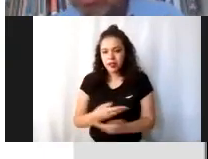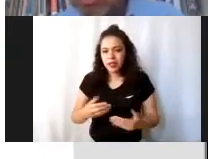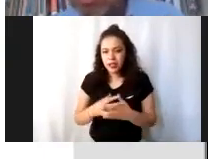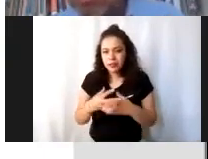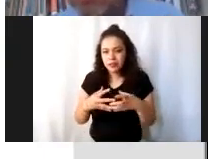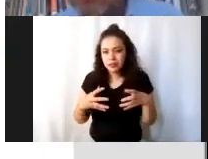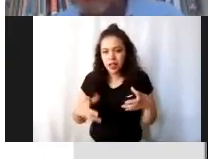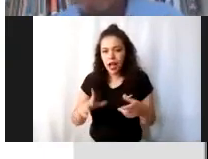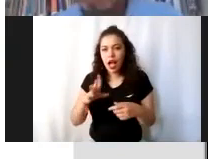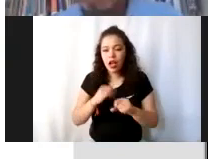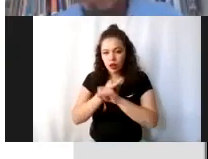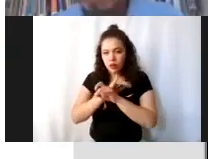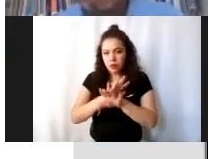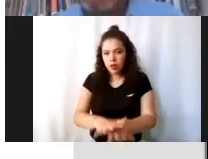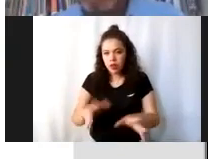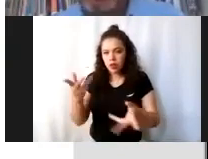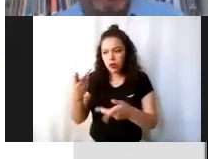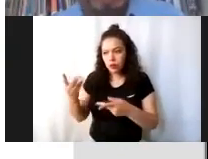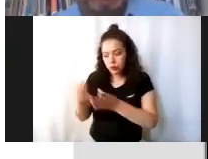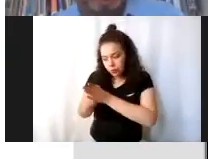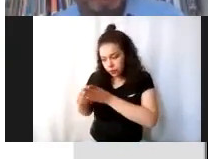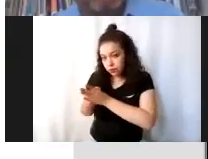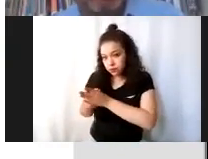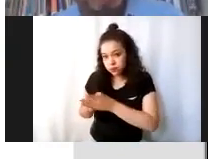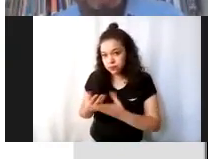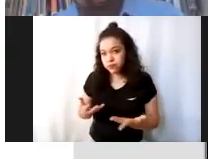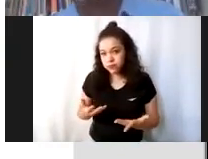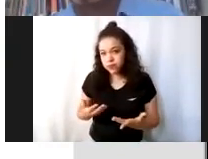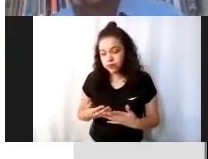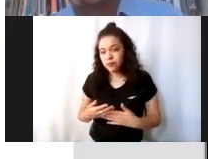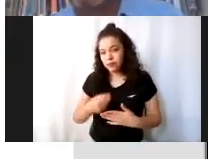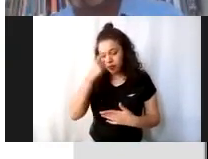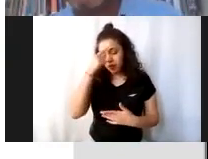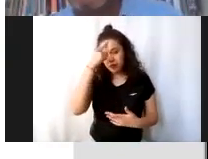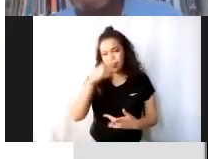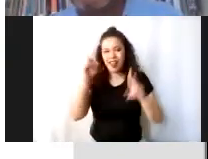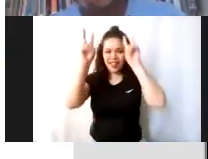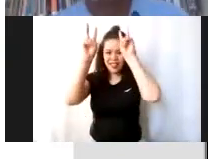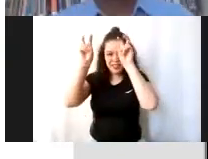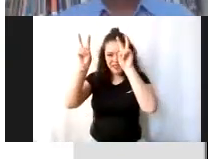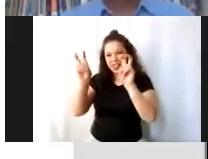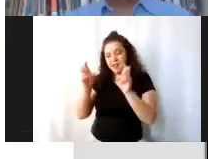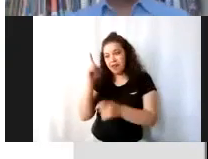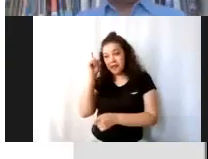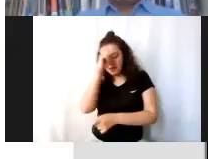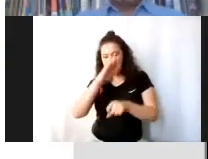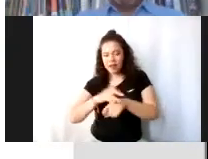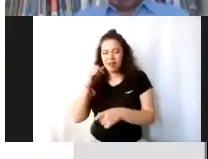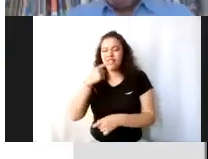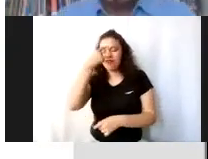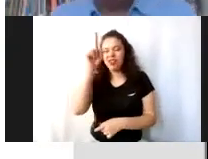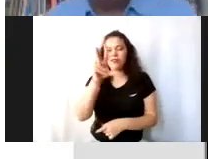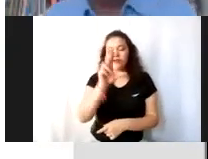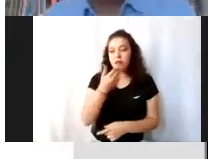datos personales? Digo, para tratar de hacer complejo este tema y no irnos por la facilita.